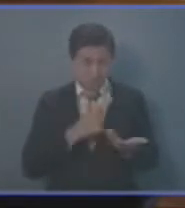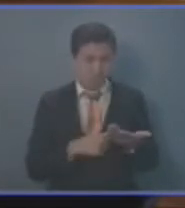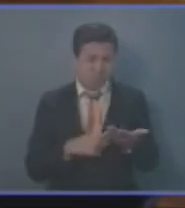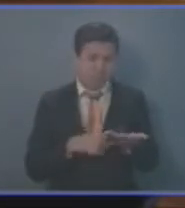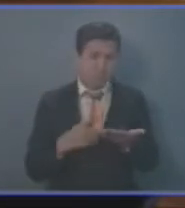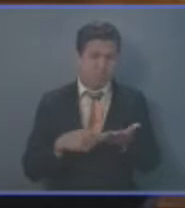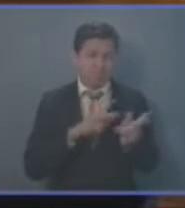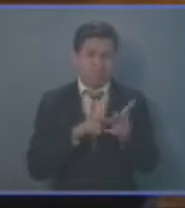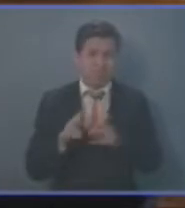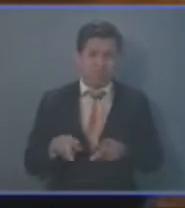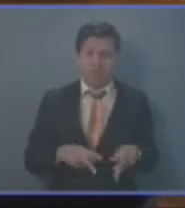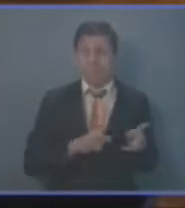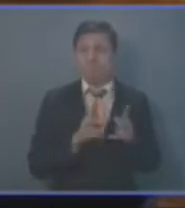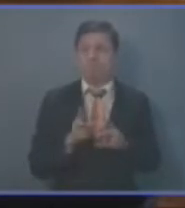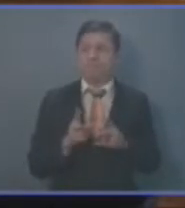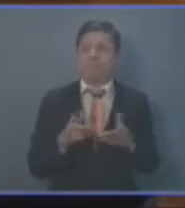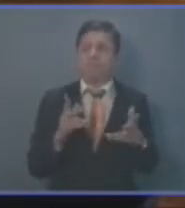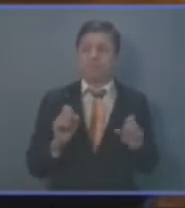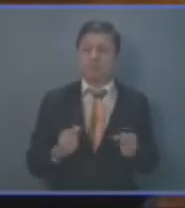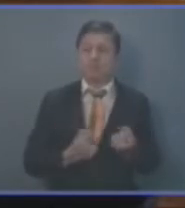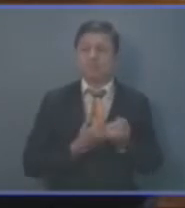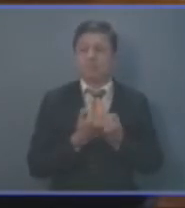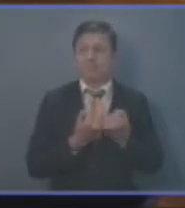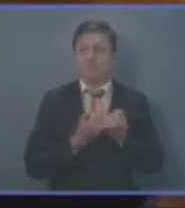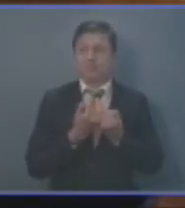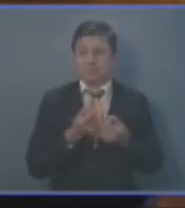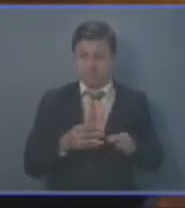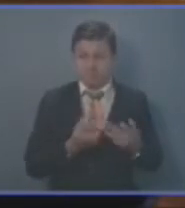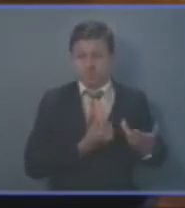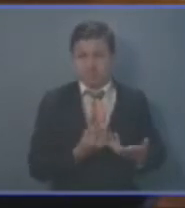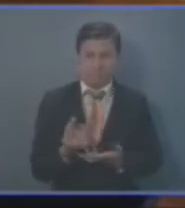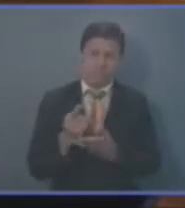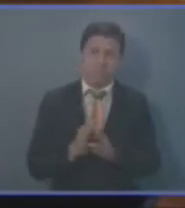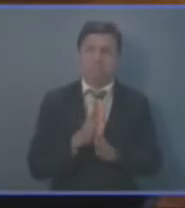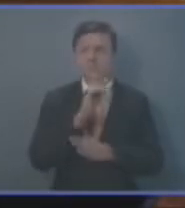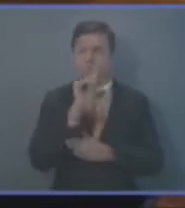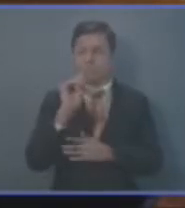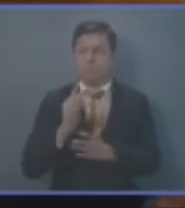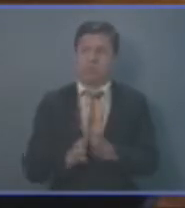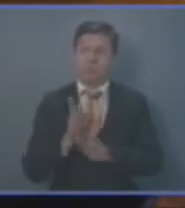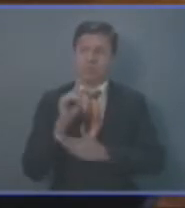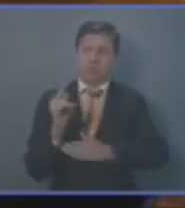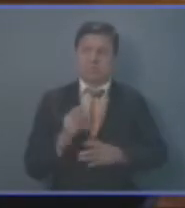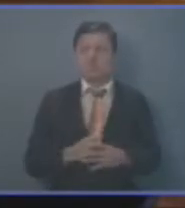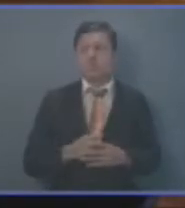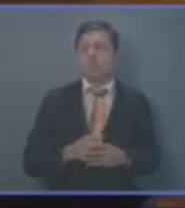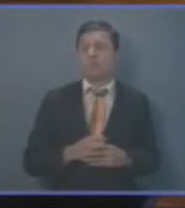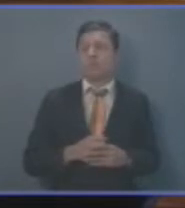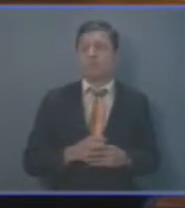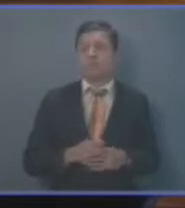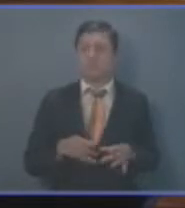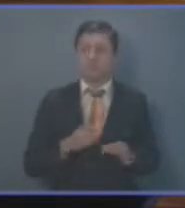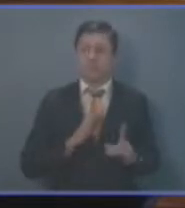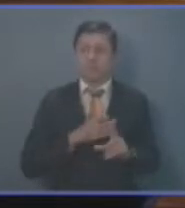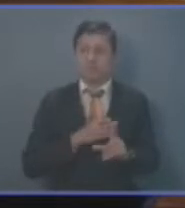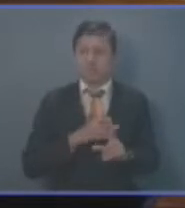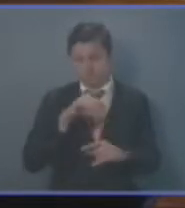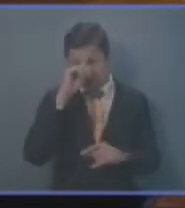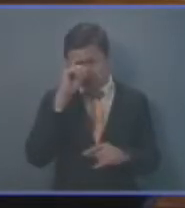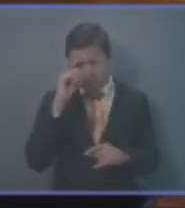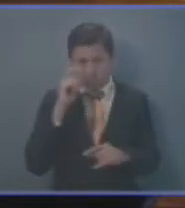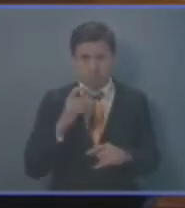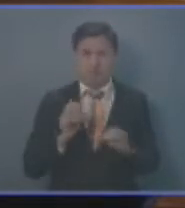y concertación para compartir liderazgos entre las instituciones, recursos, líneas